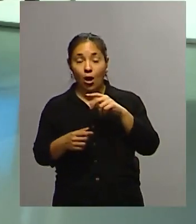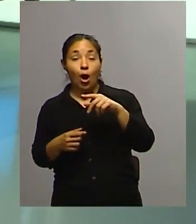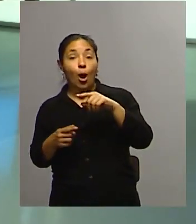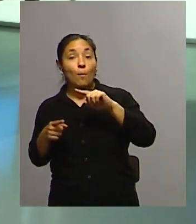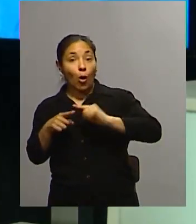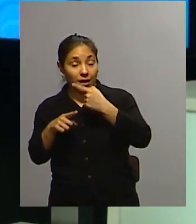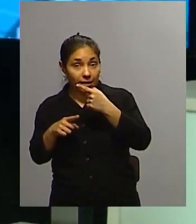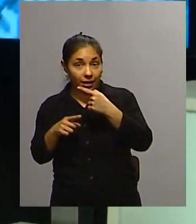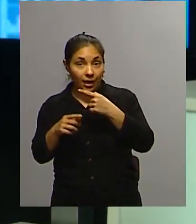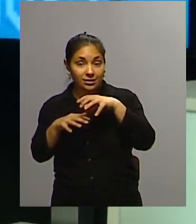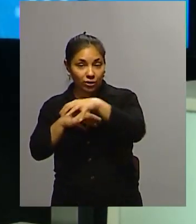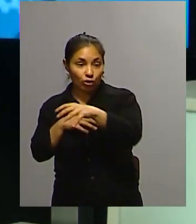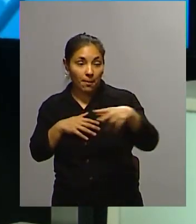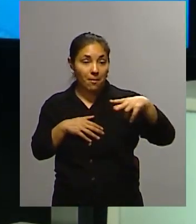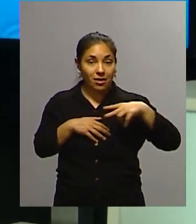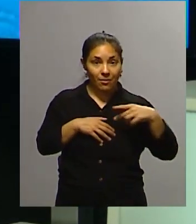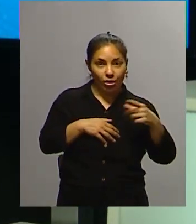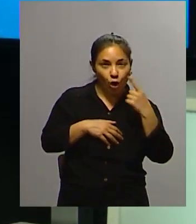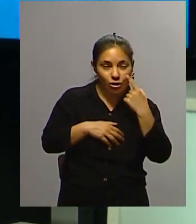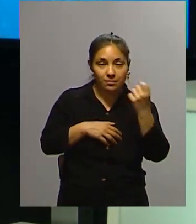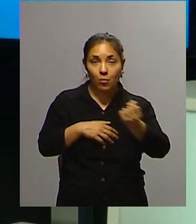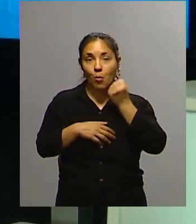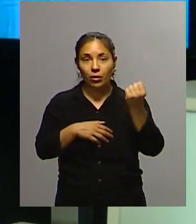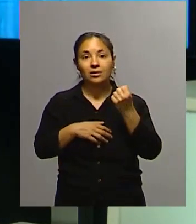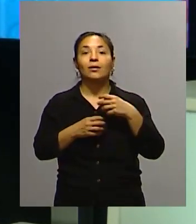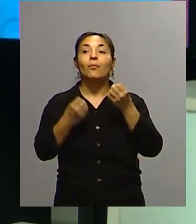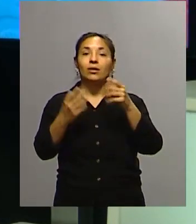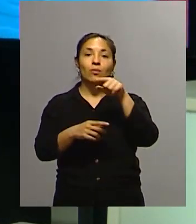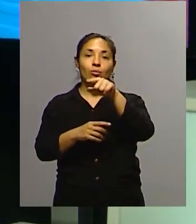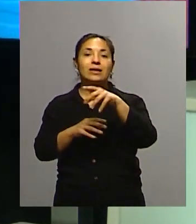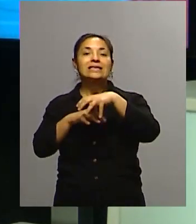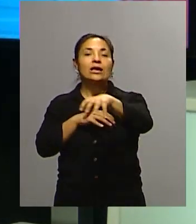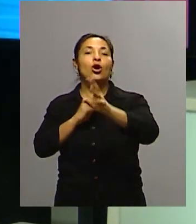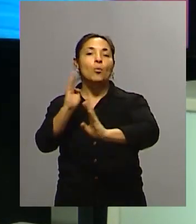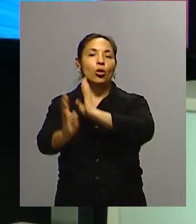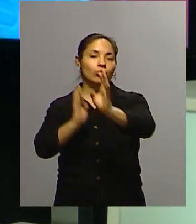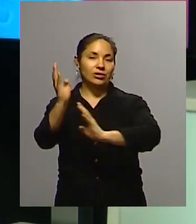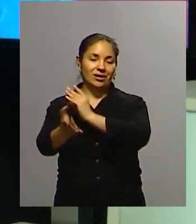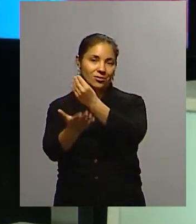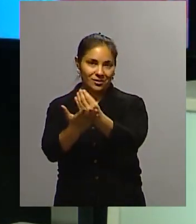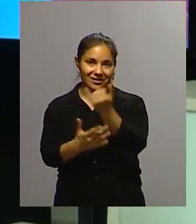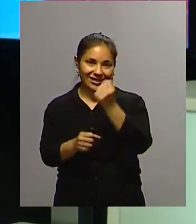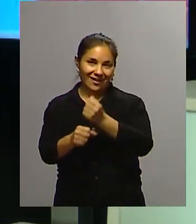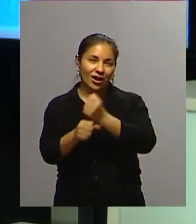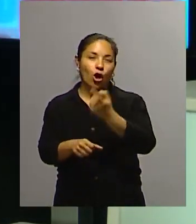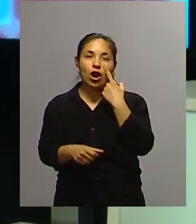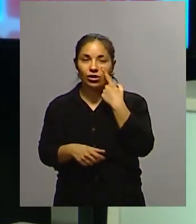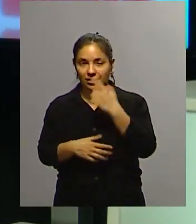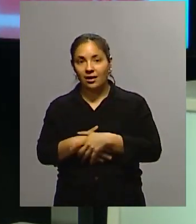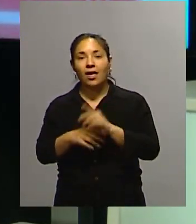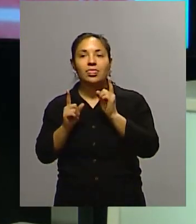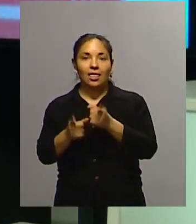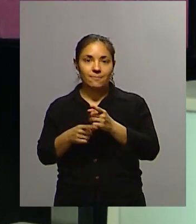el sector privado. Y quiero apuntar ahí porque vos venís del sector productivo, y a partir de ahí también, bueno, tenés tu